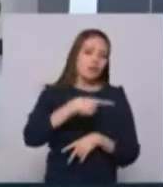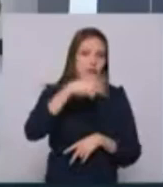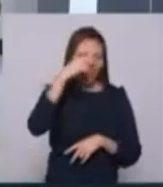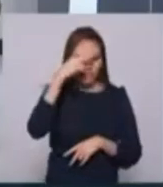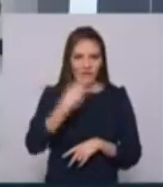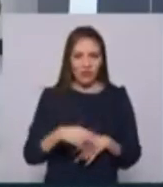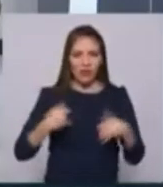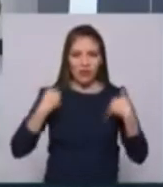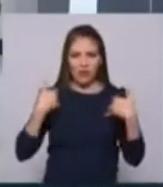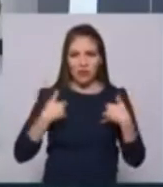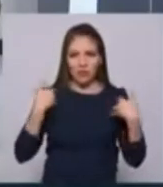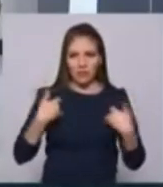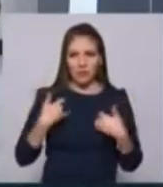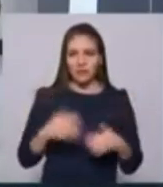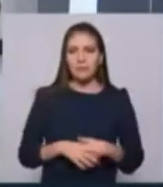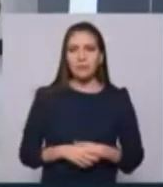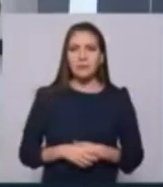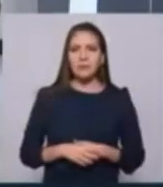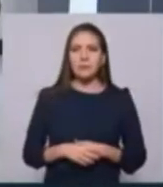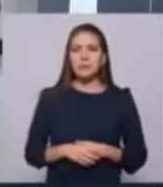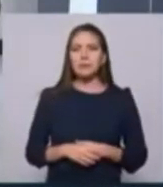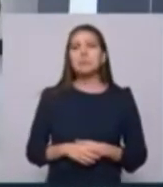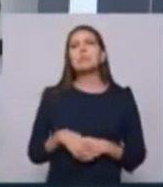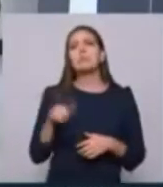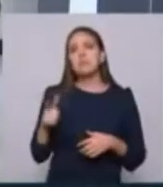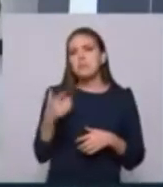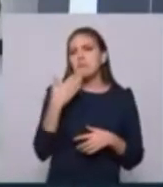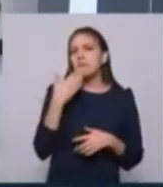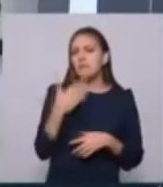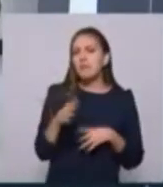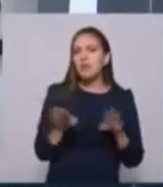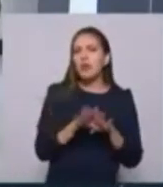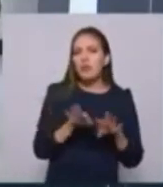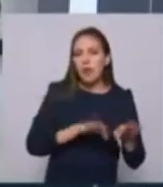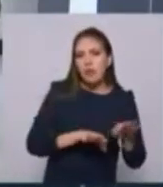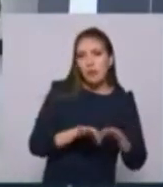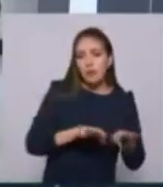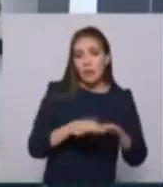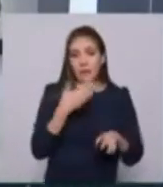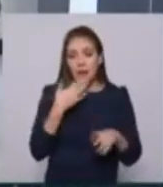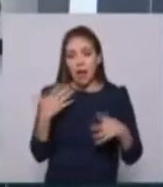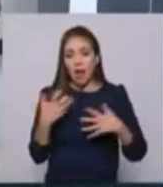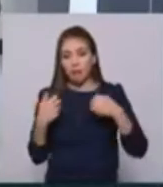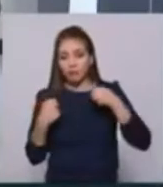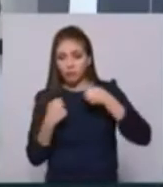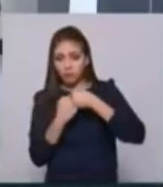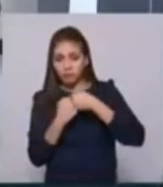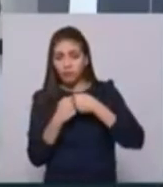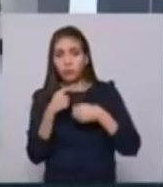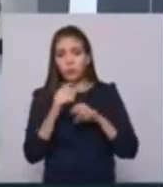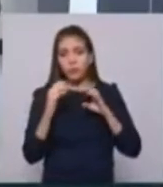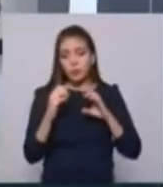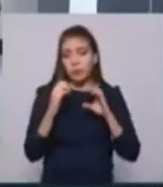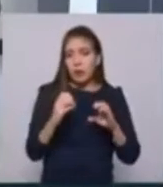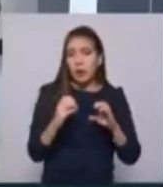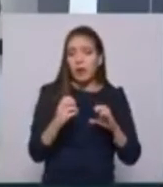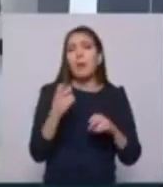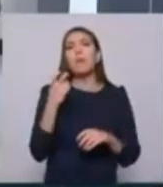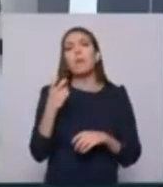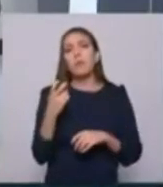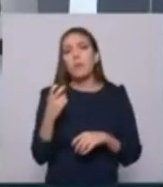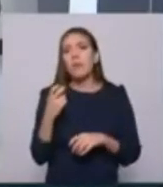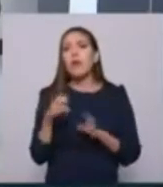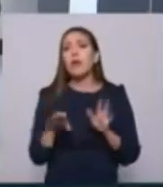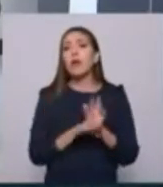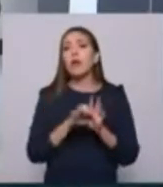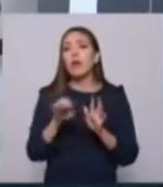porque hicimos muy buen trabajo con nuestra frontera sur, y creo que no hay que confundirse. El motivo de si llega a pasar un